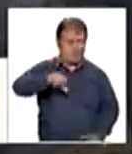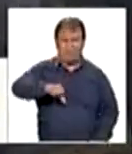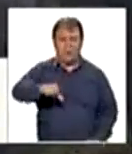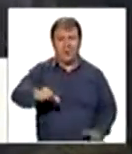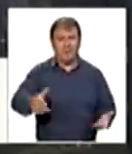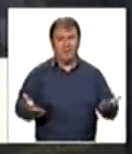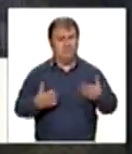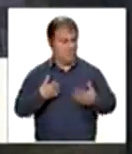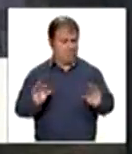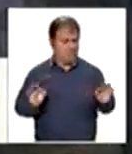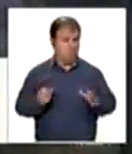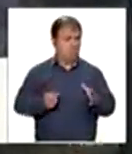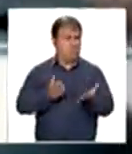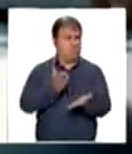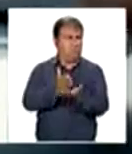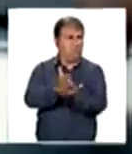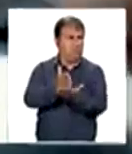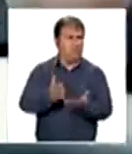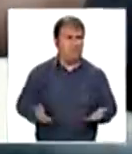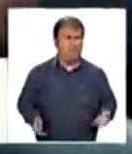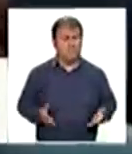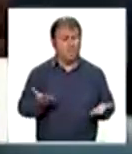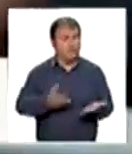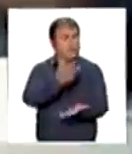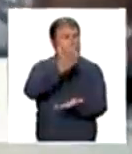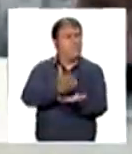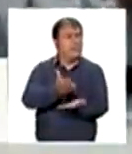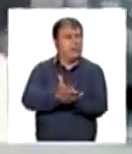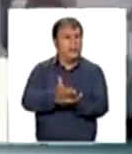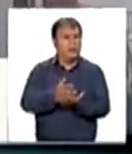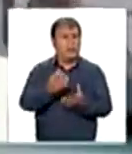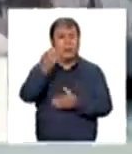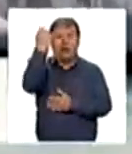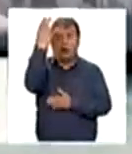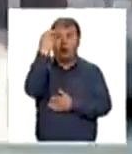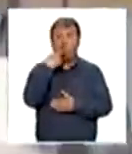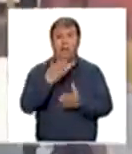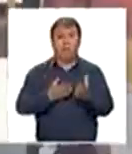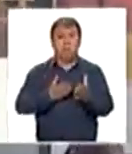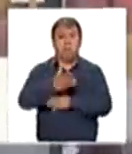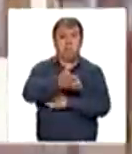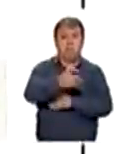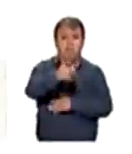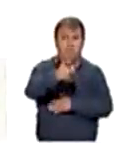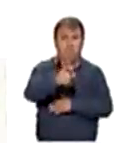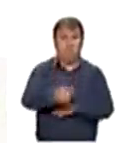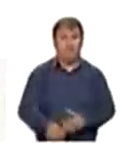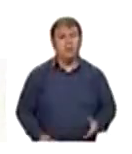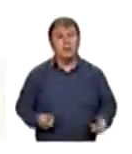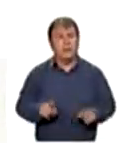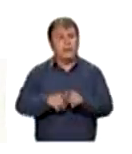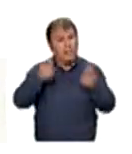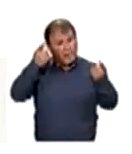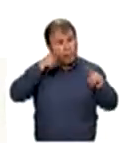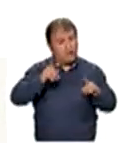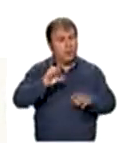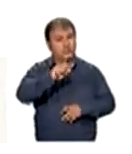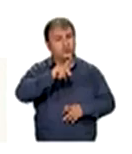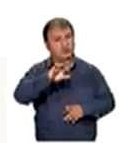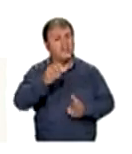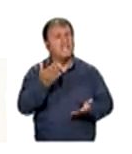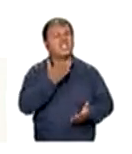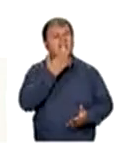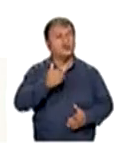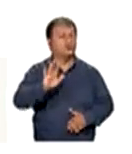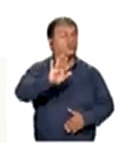carro se le va a pasar la roja, no pasa ningún morro. Mire dónde se está parando. Se pasó la luz roja. Según SUNAR, el propietario